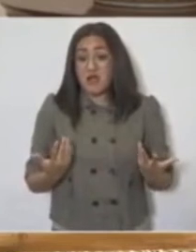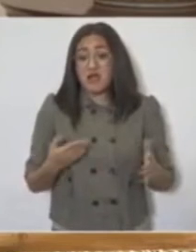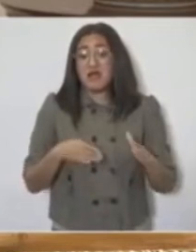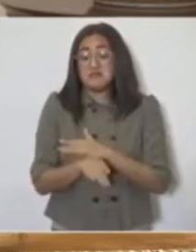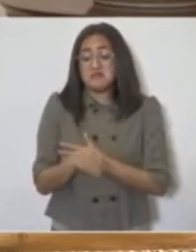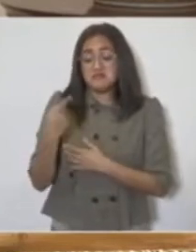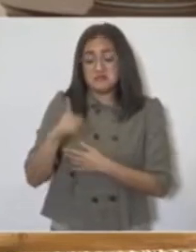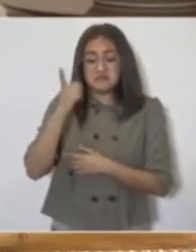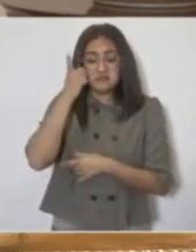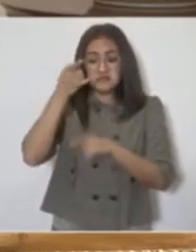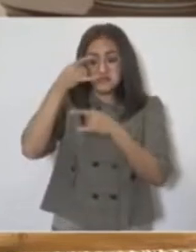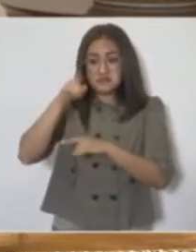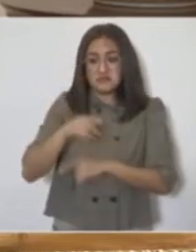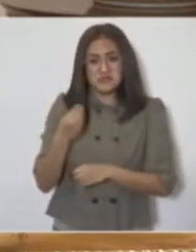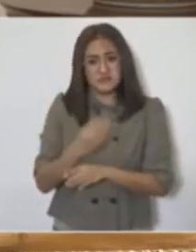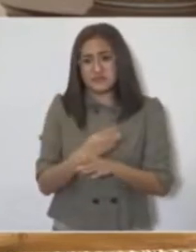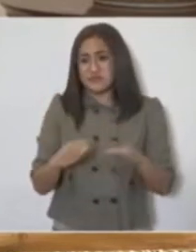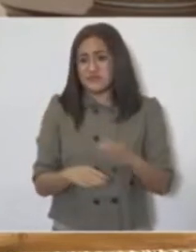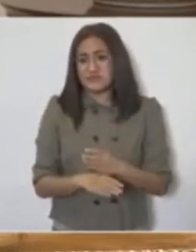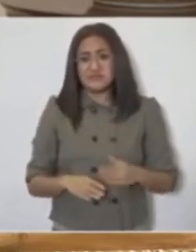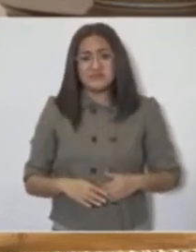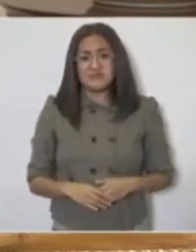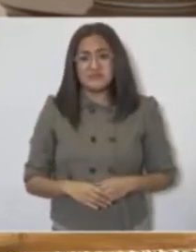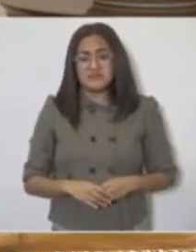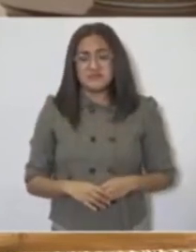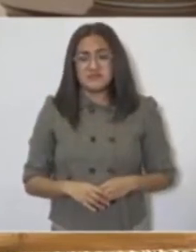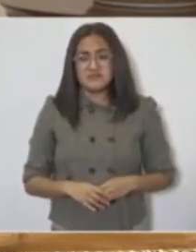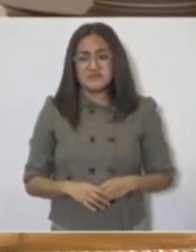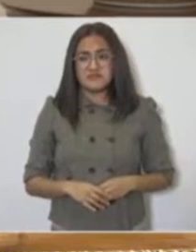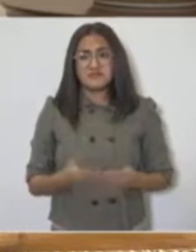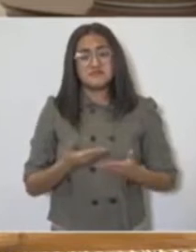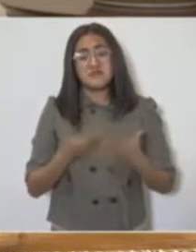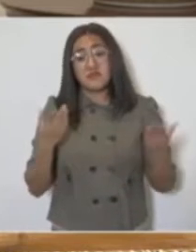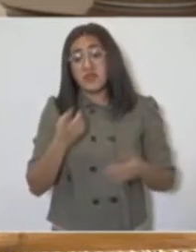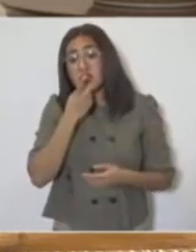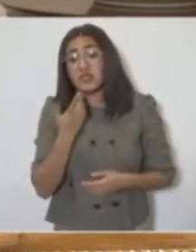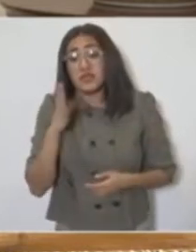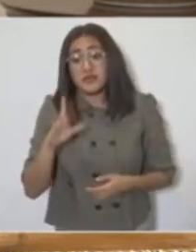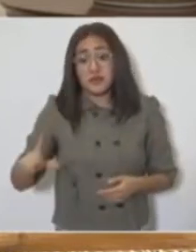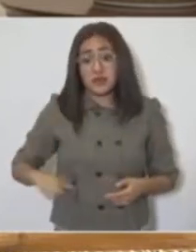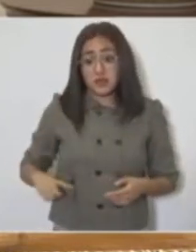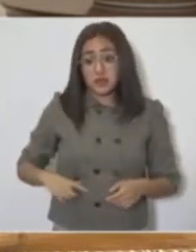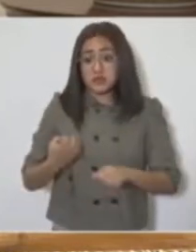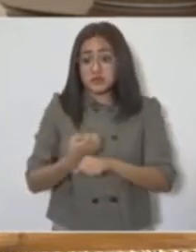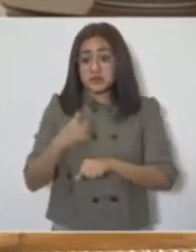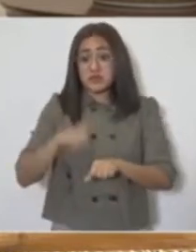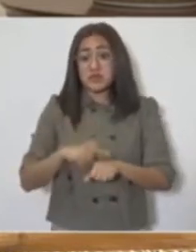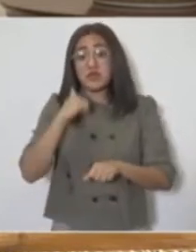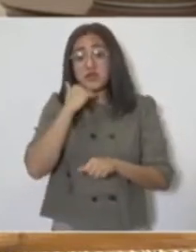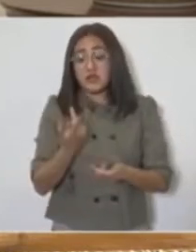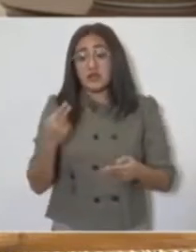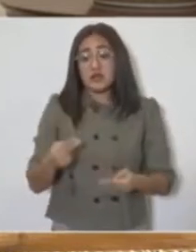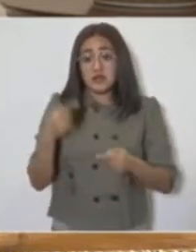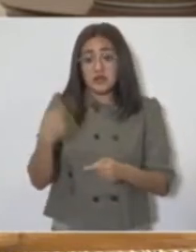sus dormitorios las muchos hechos y ahora han dicho que el gobierno del Estado quiere privatizar